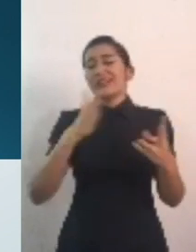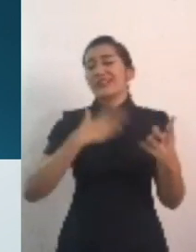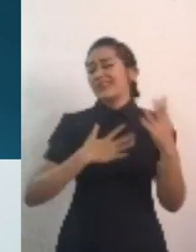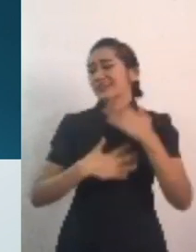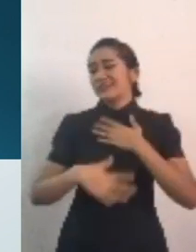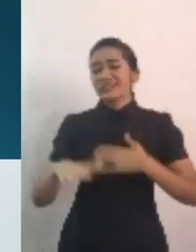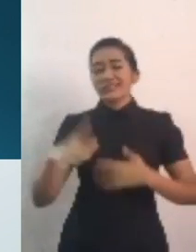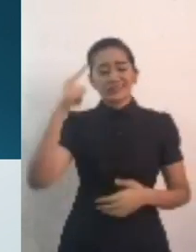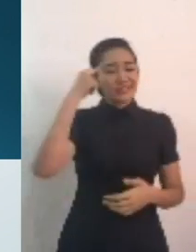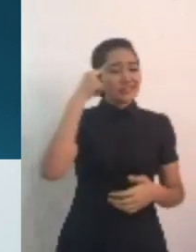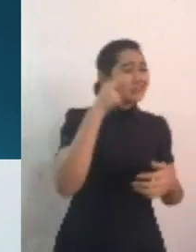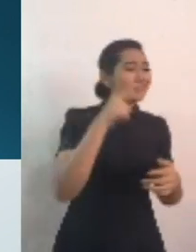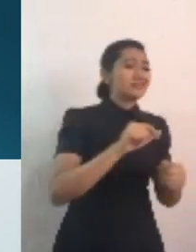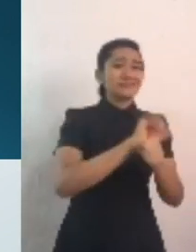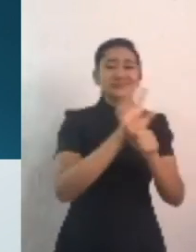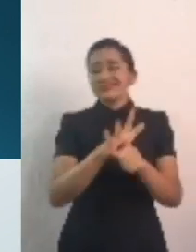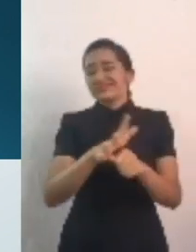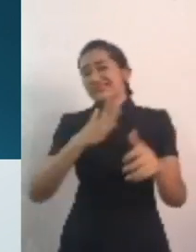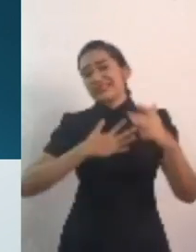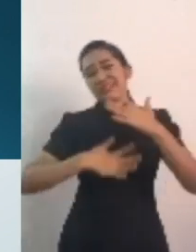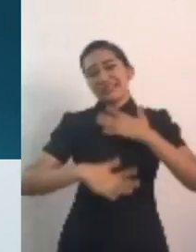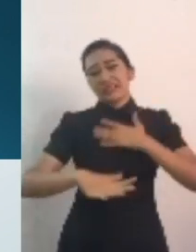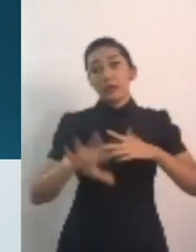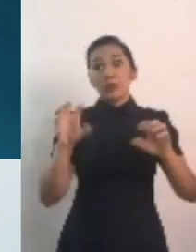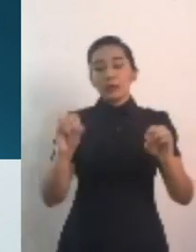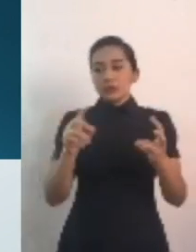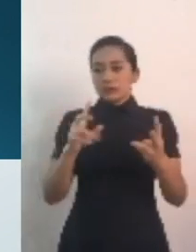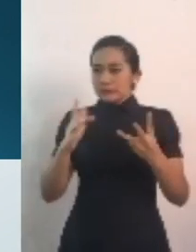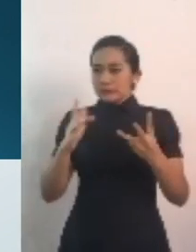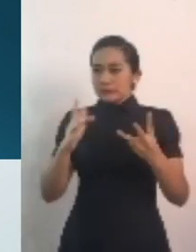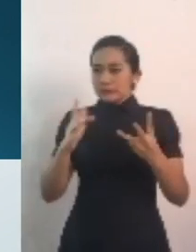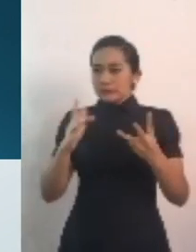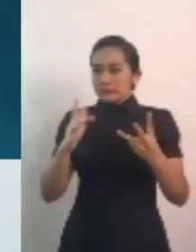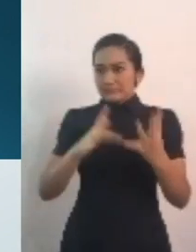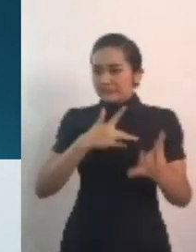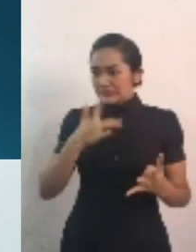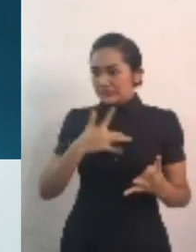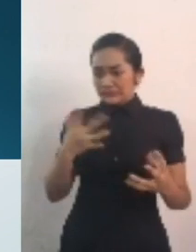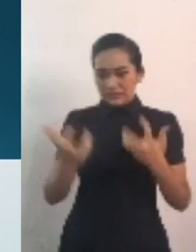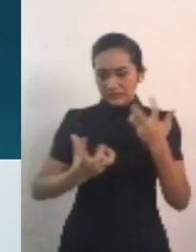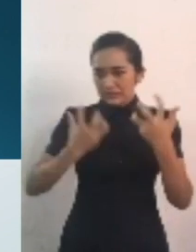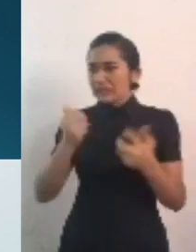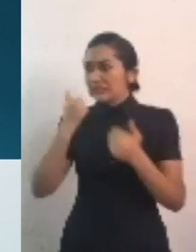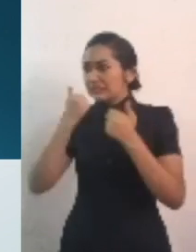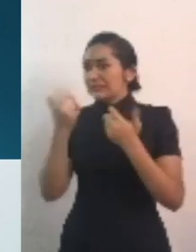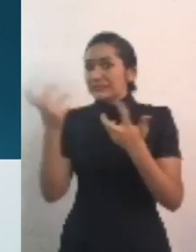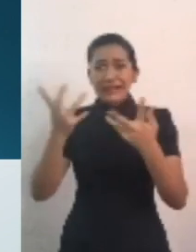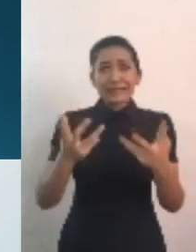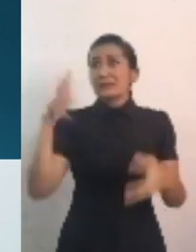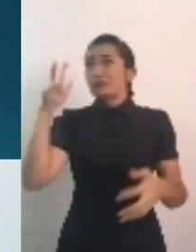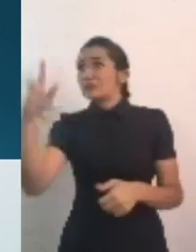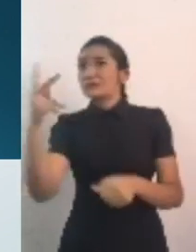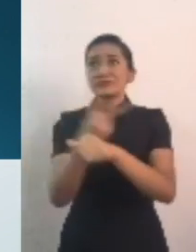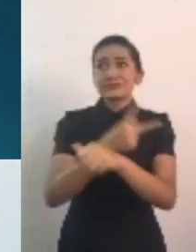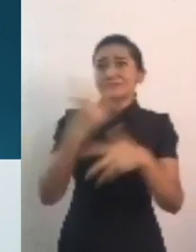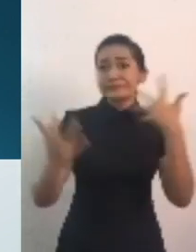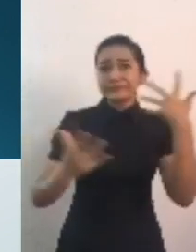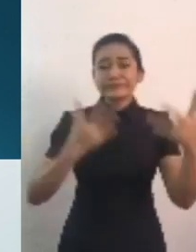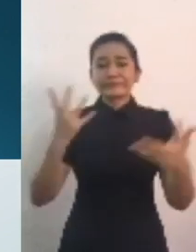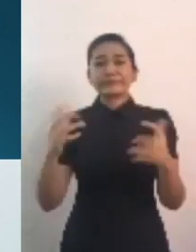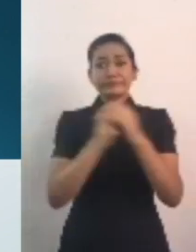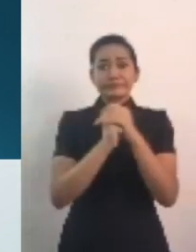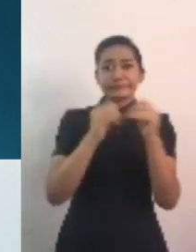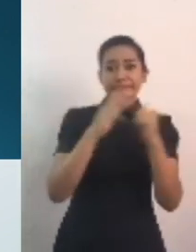ansiosos, irritabilidad, enojo y también una serie de cambios psicofisiológicos como son